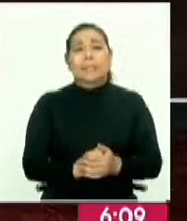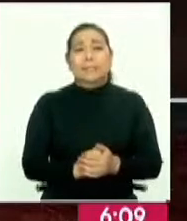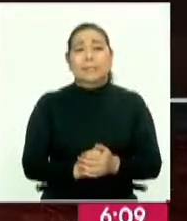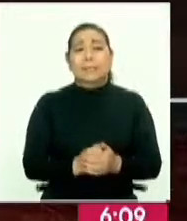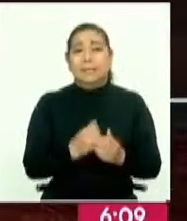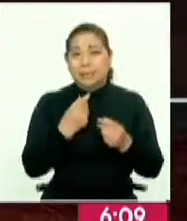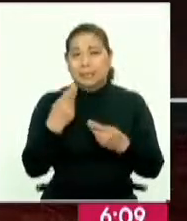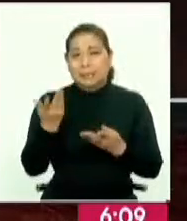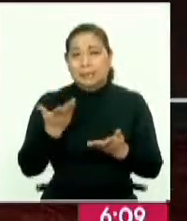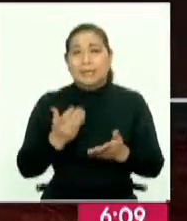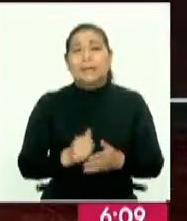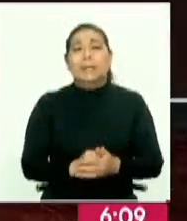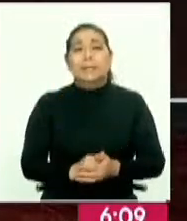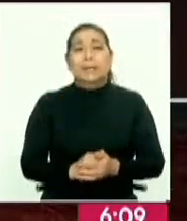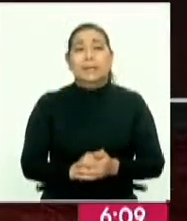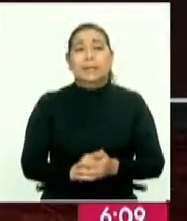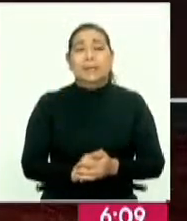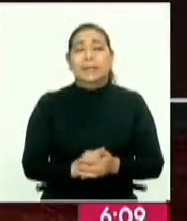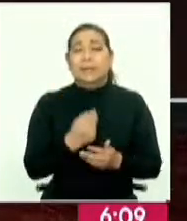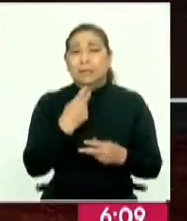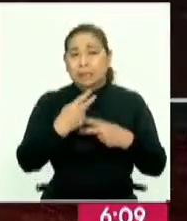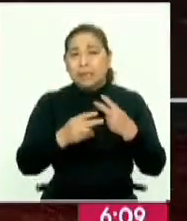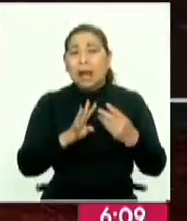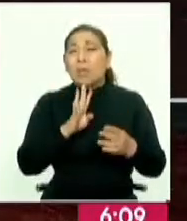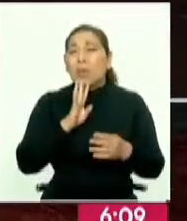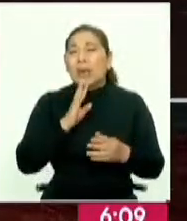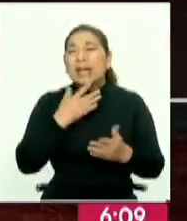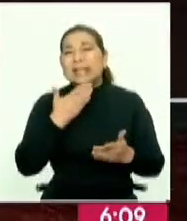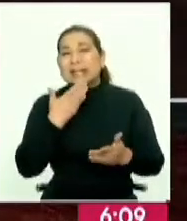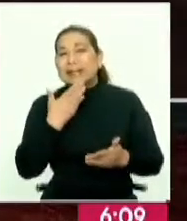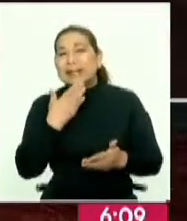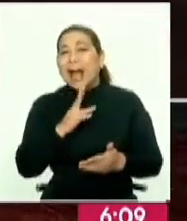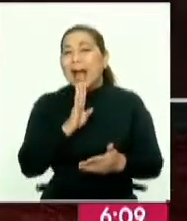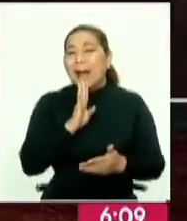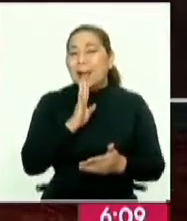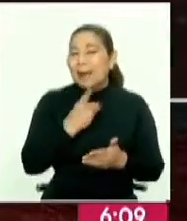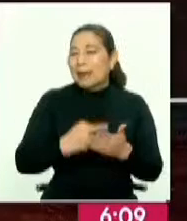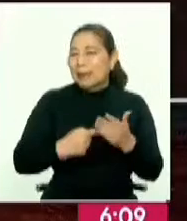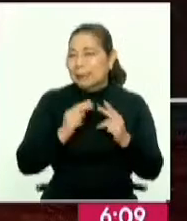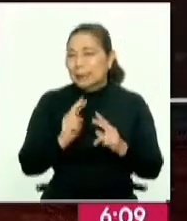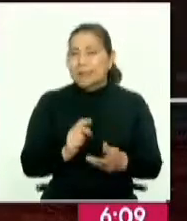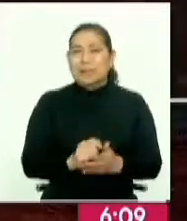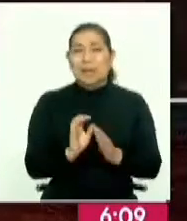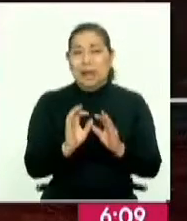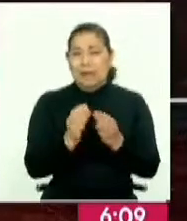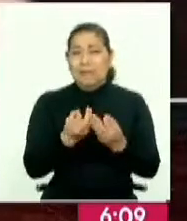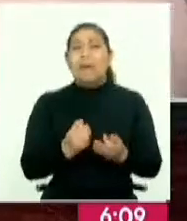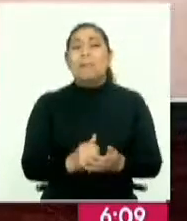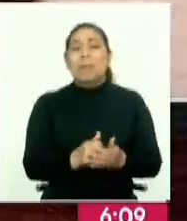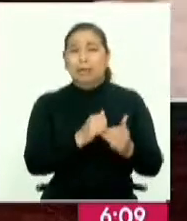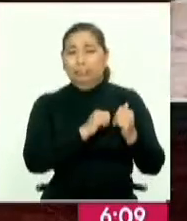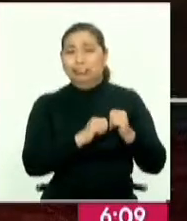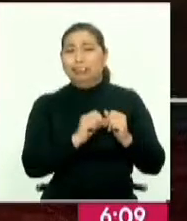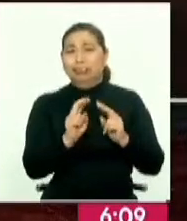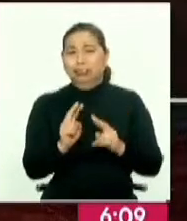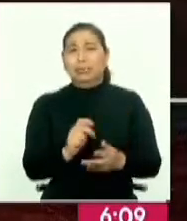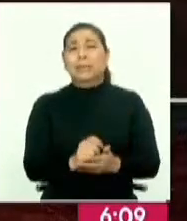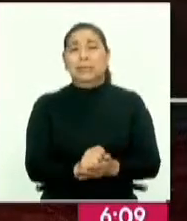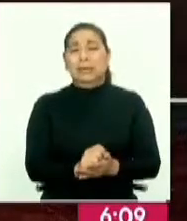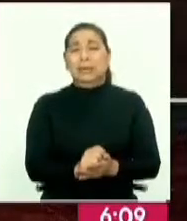esta información en vivo continúa en desarrollo justamente vemos a una de las familias afectadas están